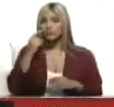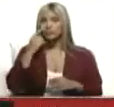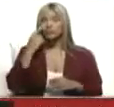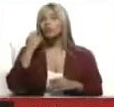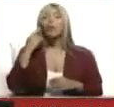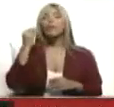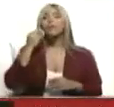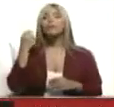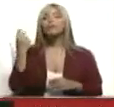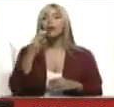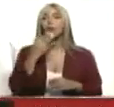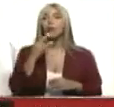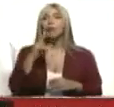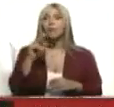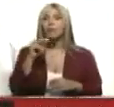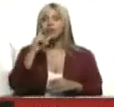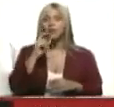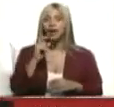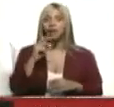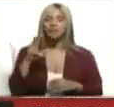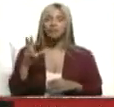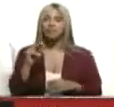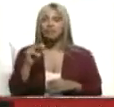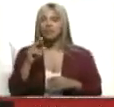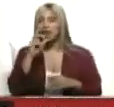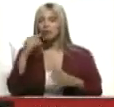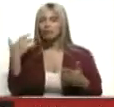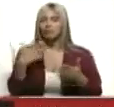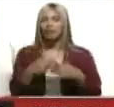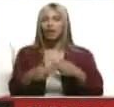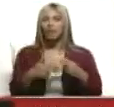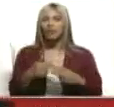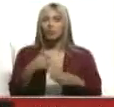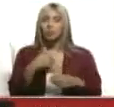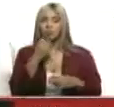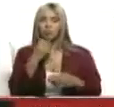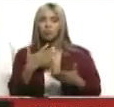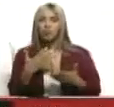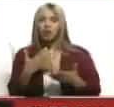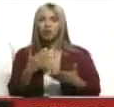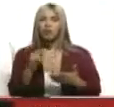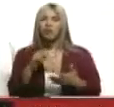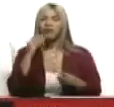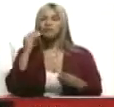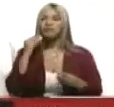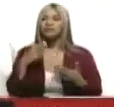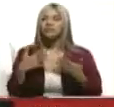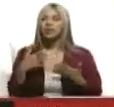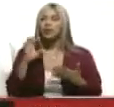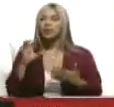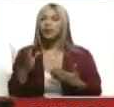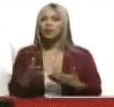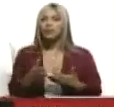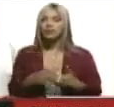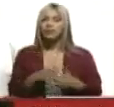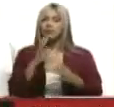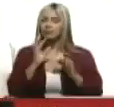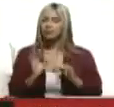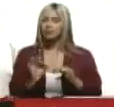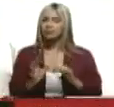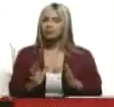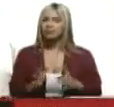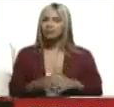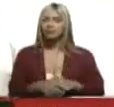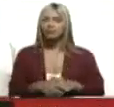si analizamos los 20 años, 20 y tantos años de la revolución, yo digo, bueno, hay que hacer esta reflexión ante el país. De manera sincera y